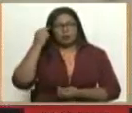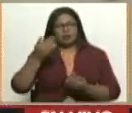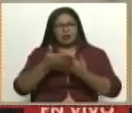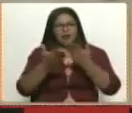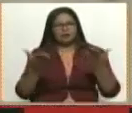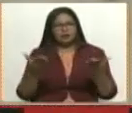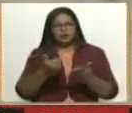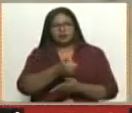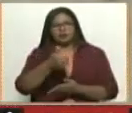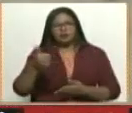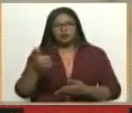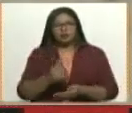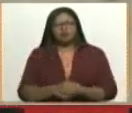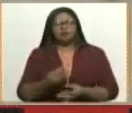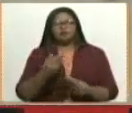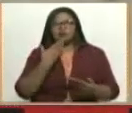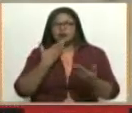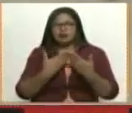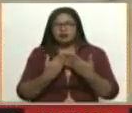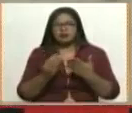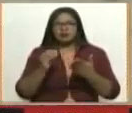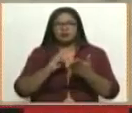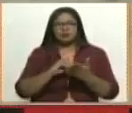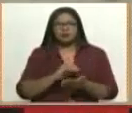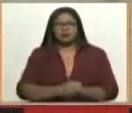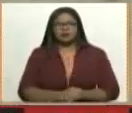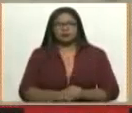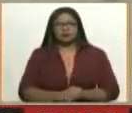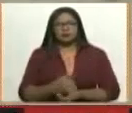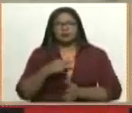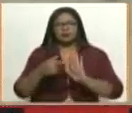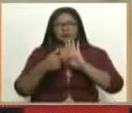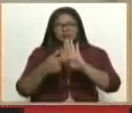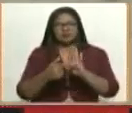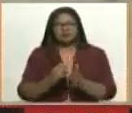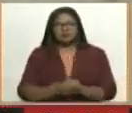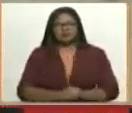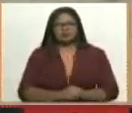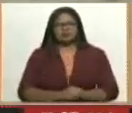todas y a todos y muchas gracias nuevamente por su presencia.